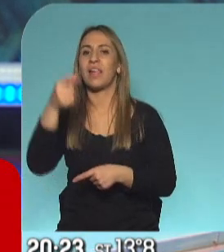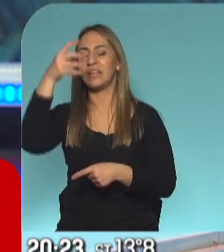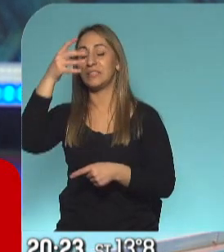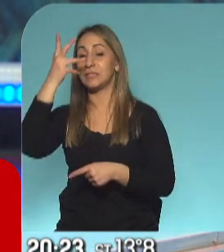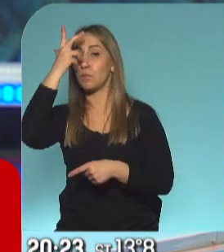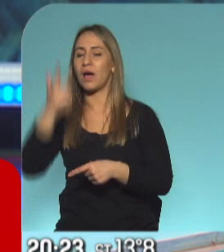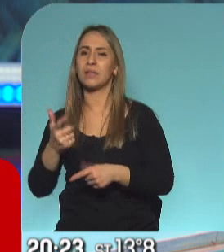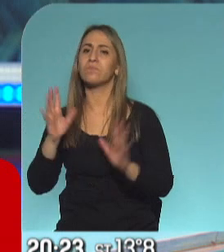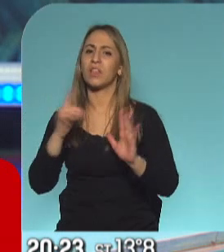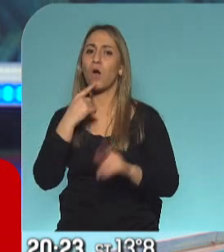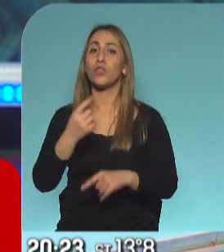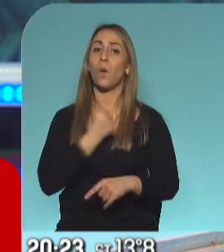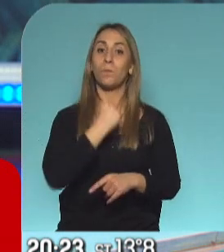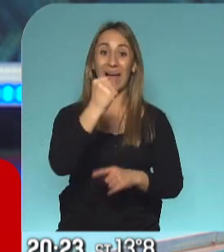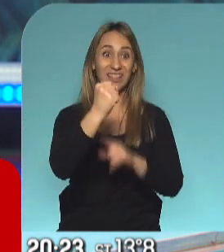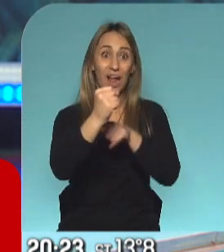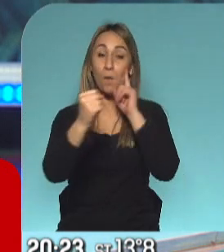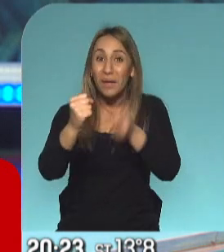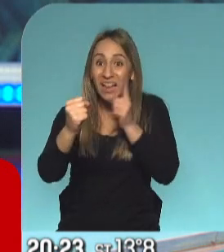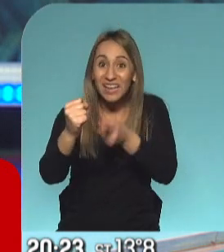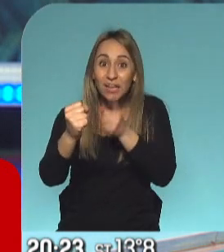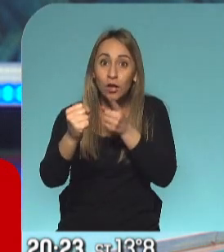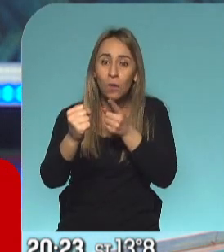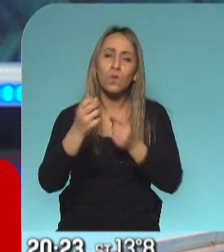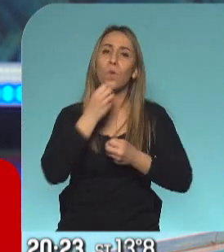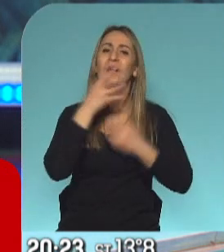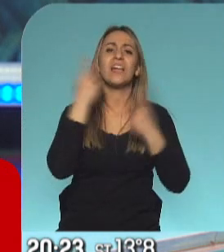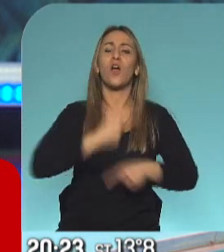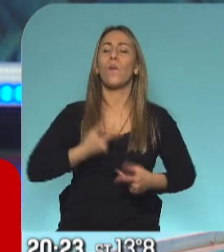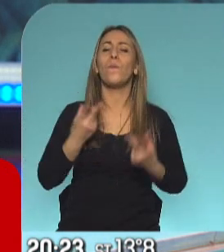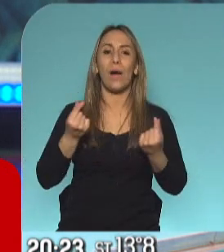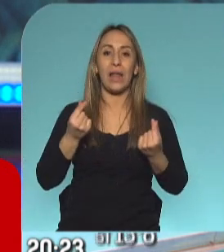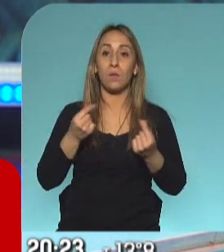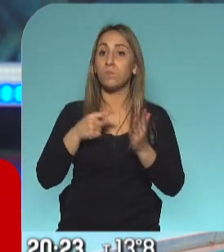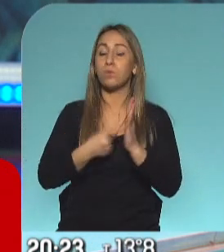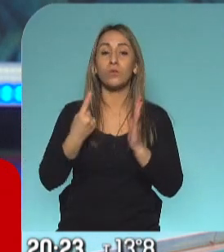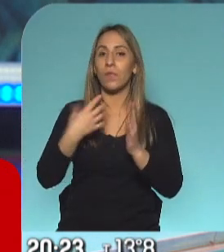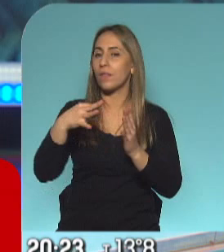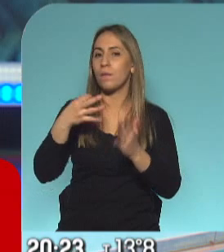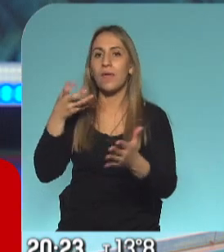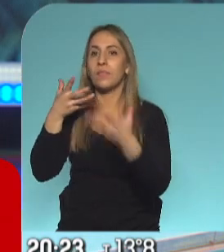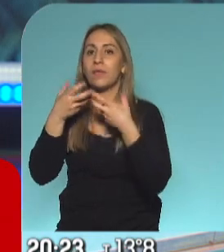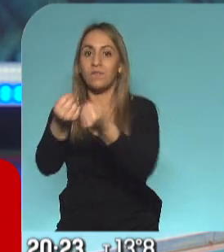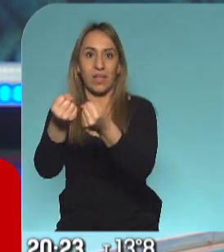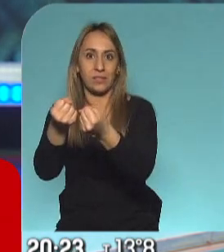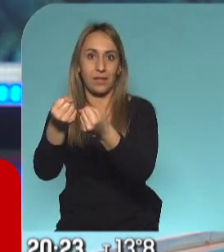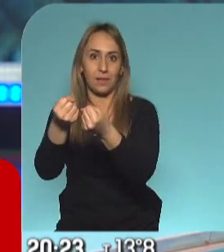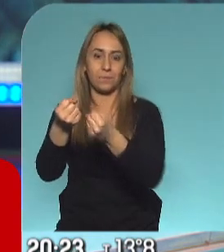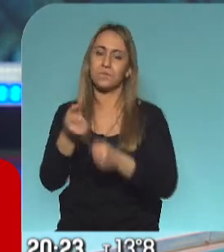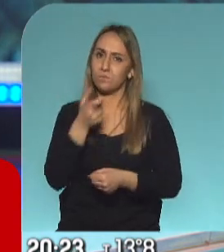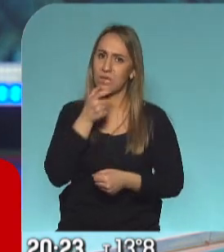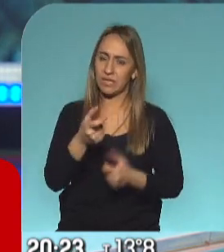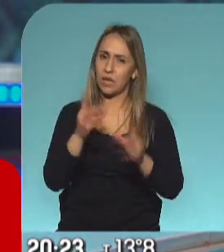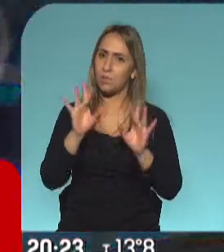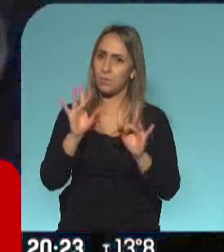Bullrich es que cuando la patria está en peligro, todo está permitido, excepto no defenderla. Creo que es un mensaje bastante peligroso en